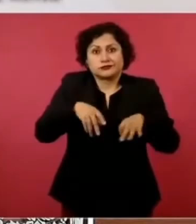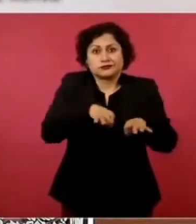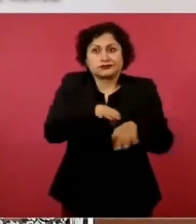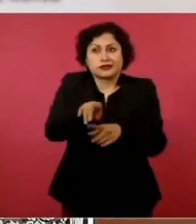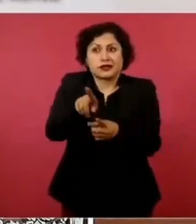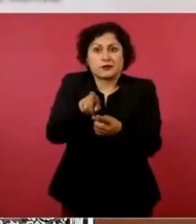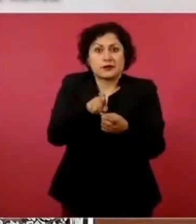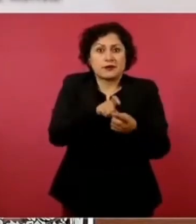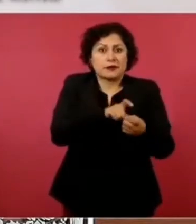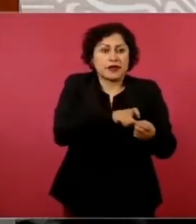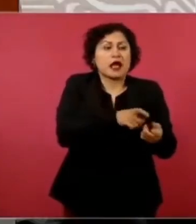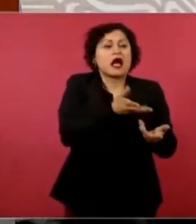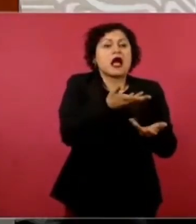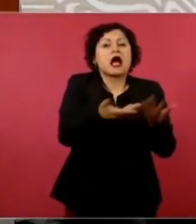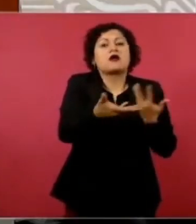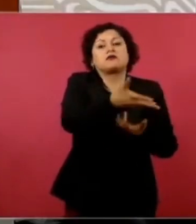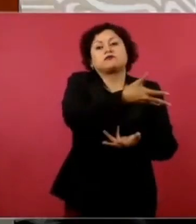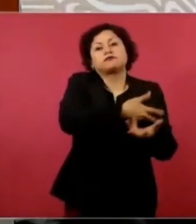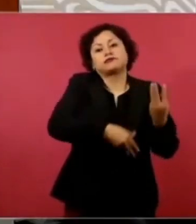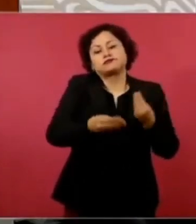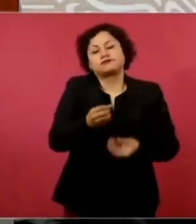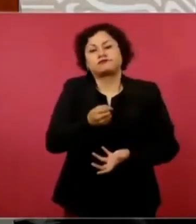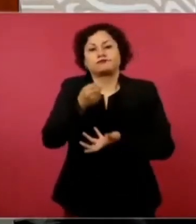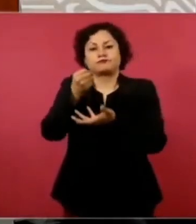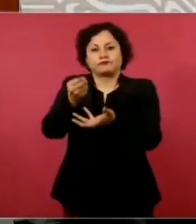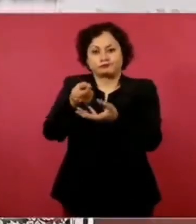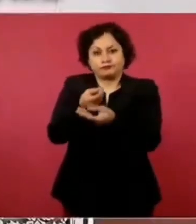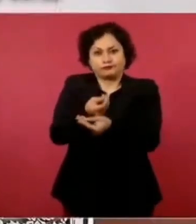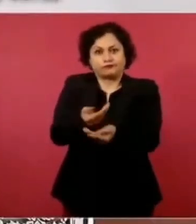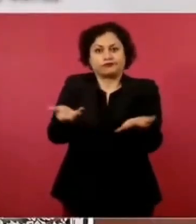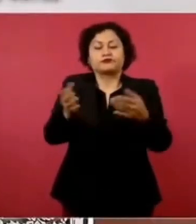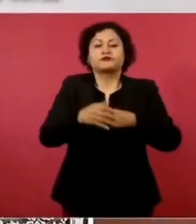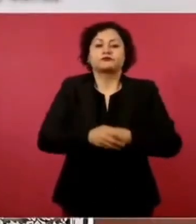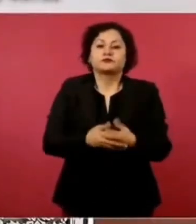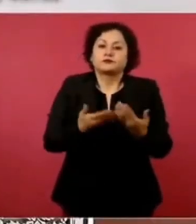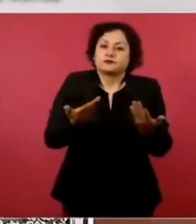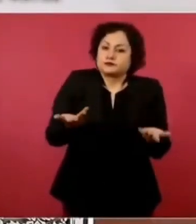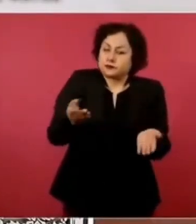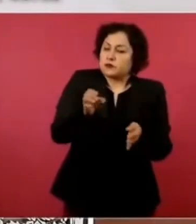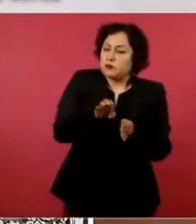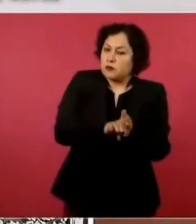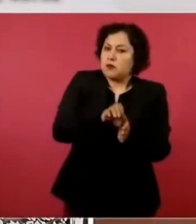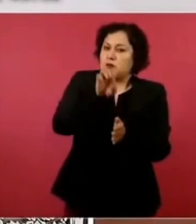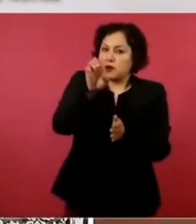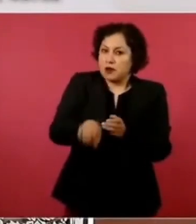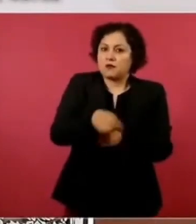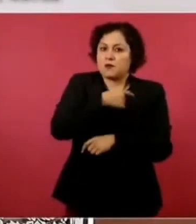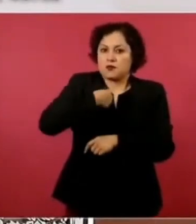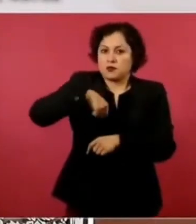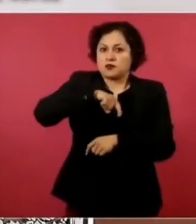Entonces, los otros instrumentos, pues es la persecución de actos corruptos del pasado.